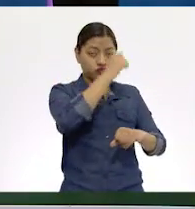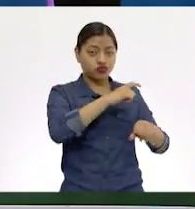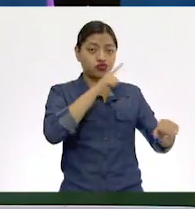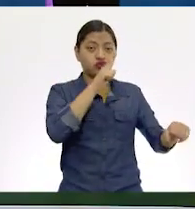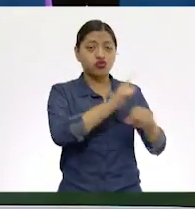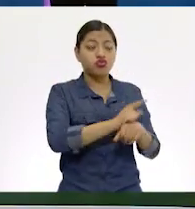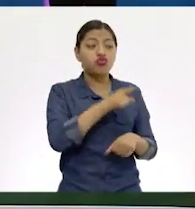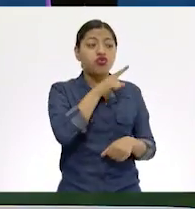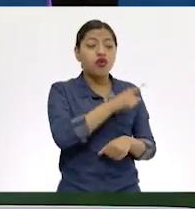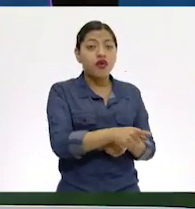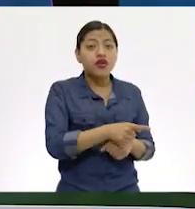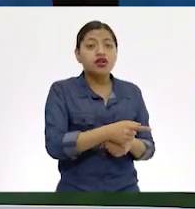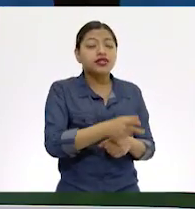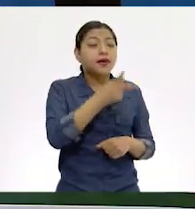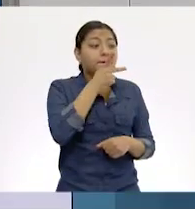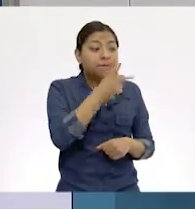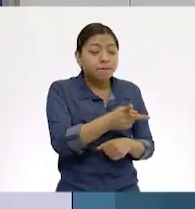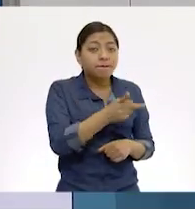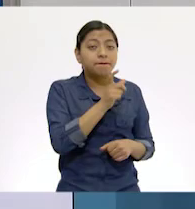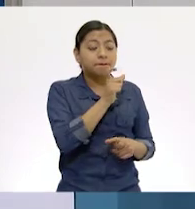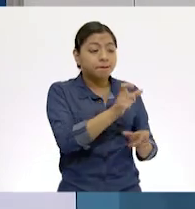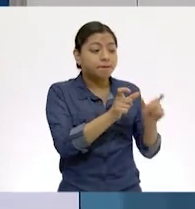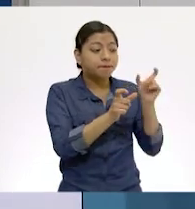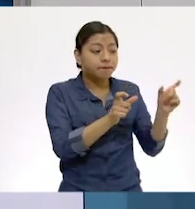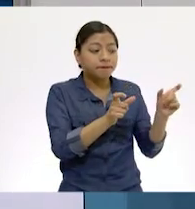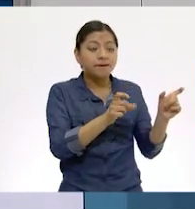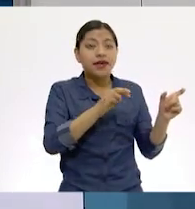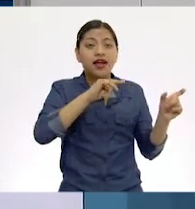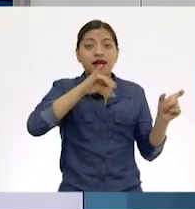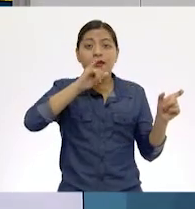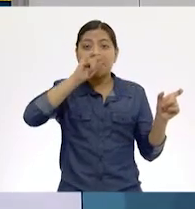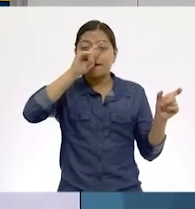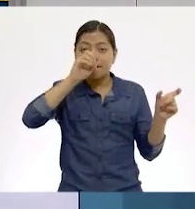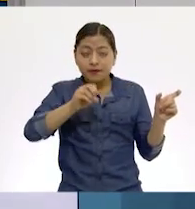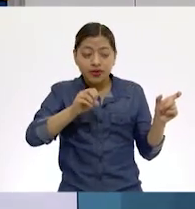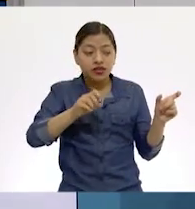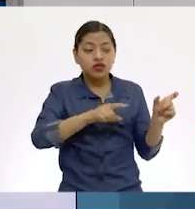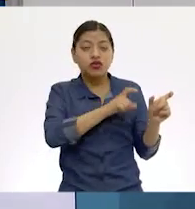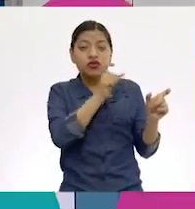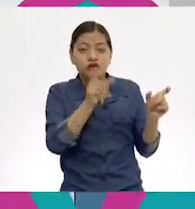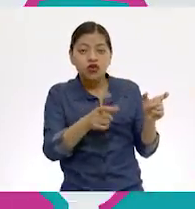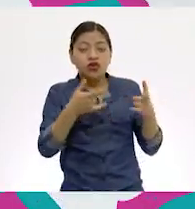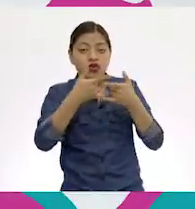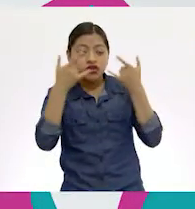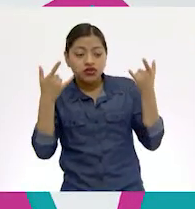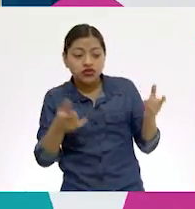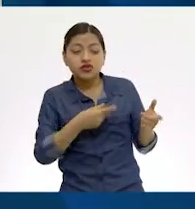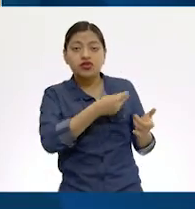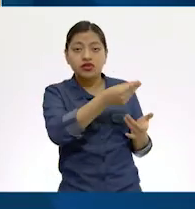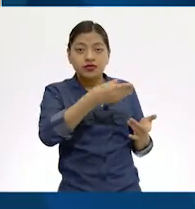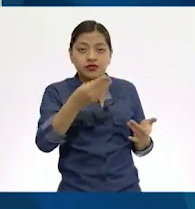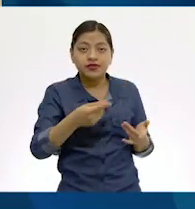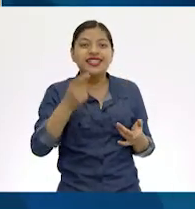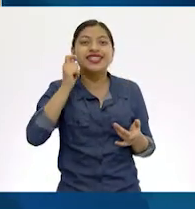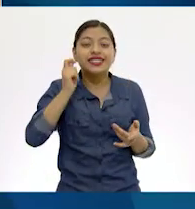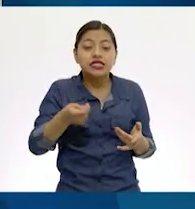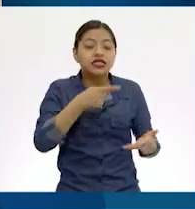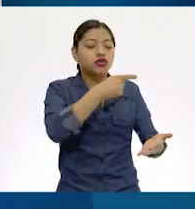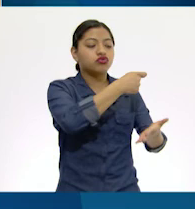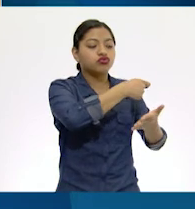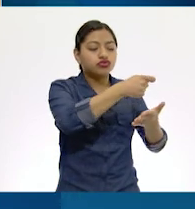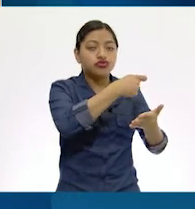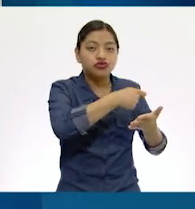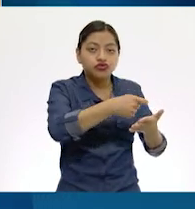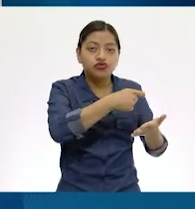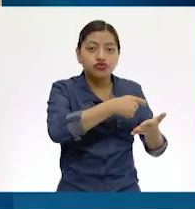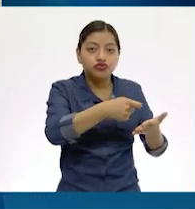no contaban con las palabras que distinguieran entre mito, propaganda e historia, razón por la cual su escritura registraba, de